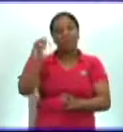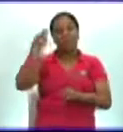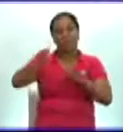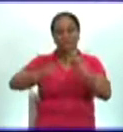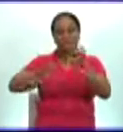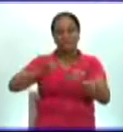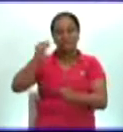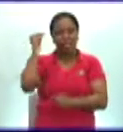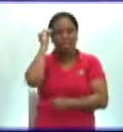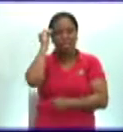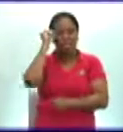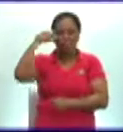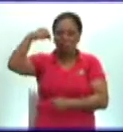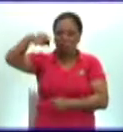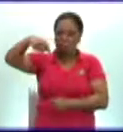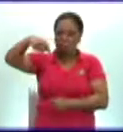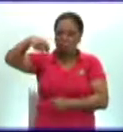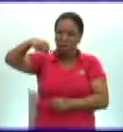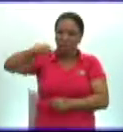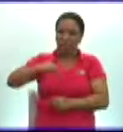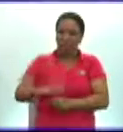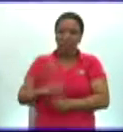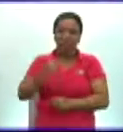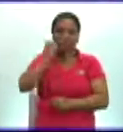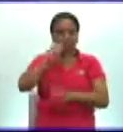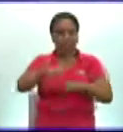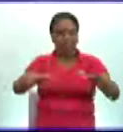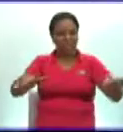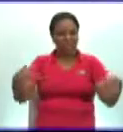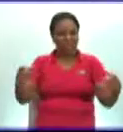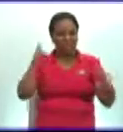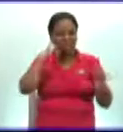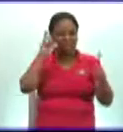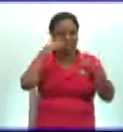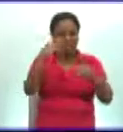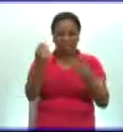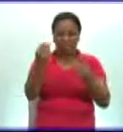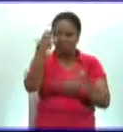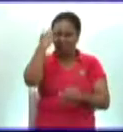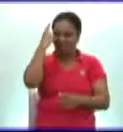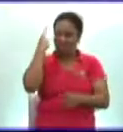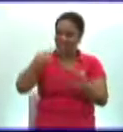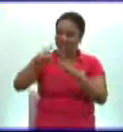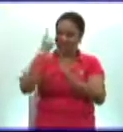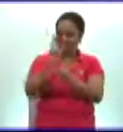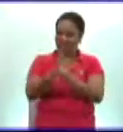gota más que el océano, que es la ciencia. Muchas gracias y hasta el próximo encuentro.